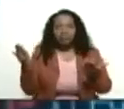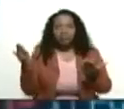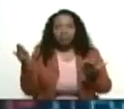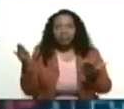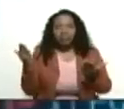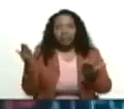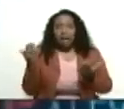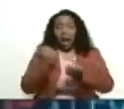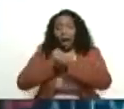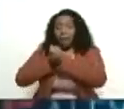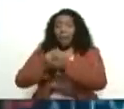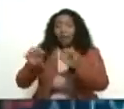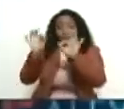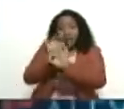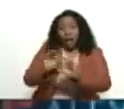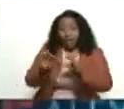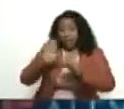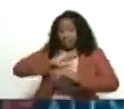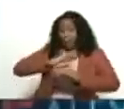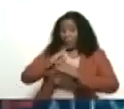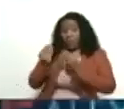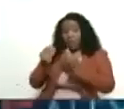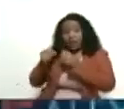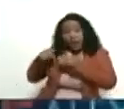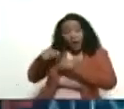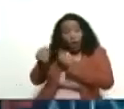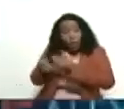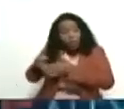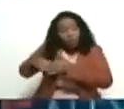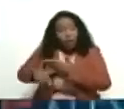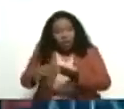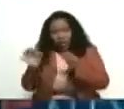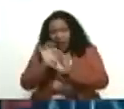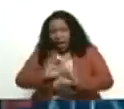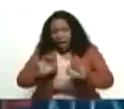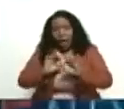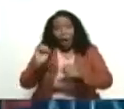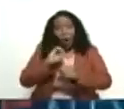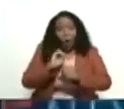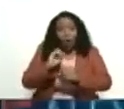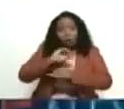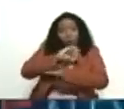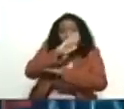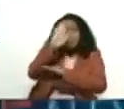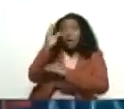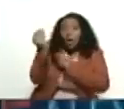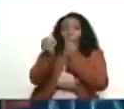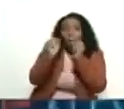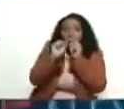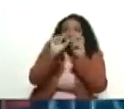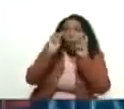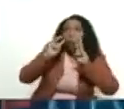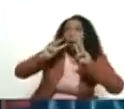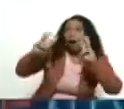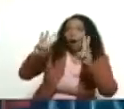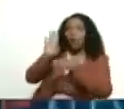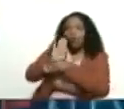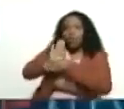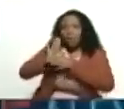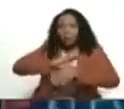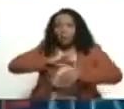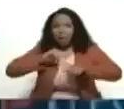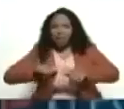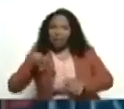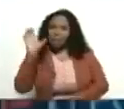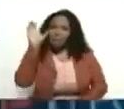amor por su suelo, ni siquiera algo de admiración por su cielo, ni siquiera algo de